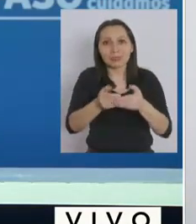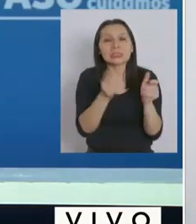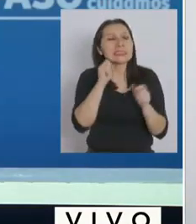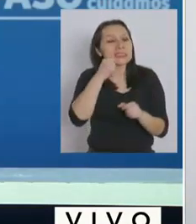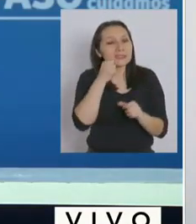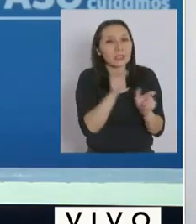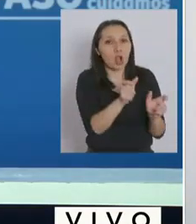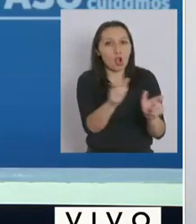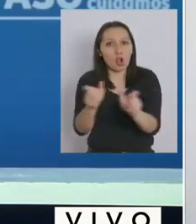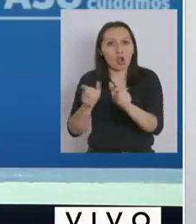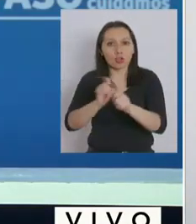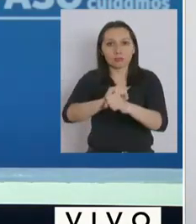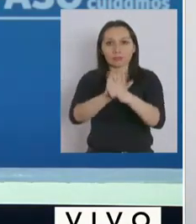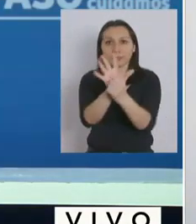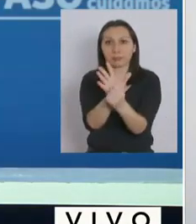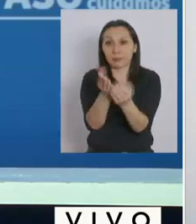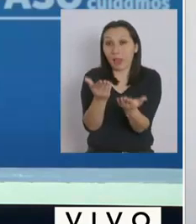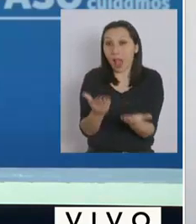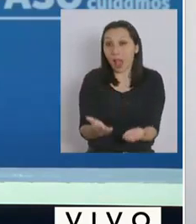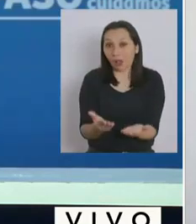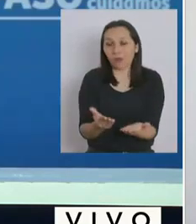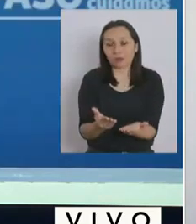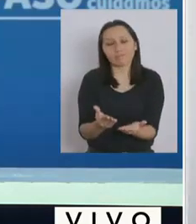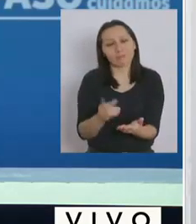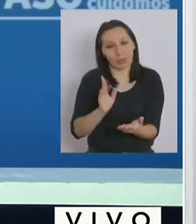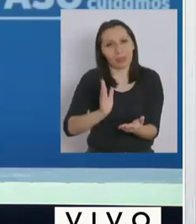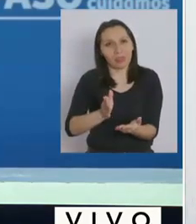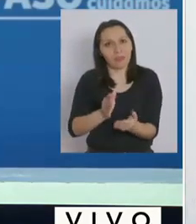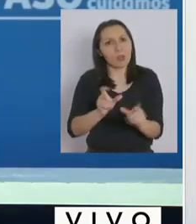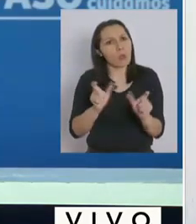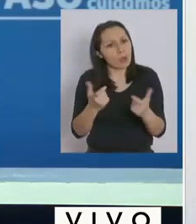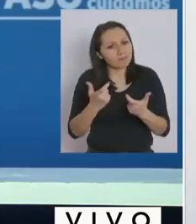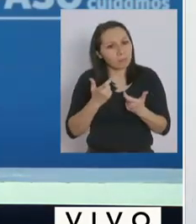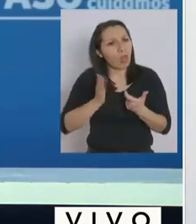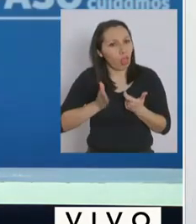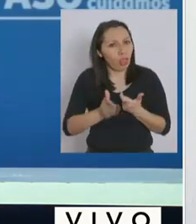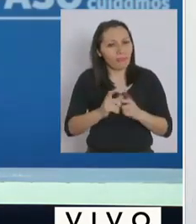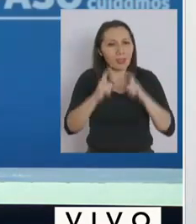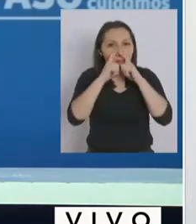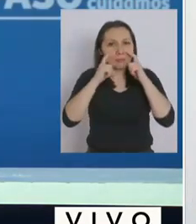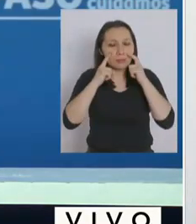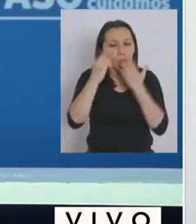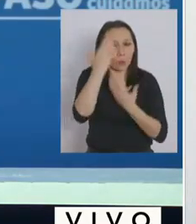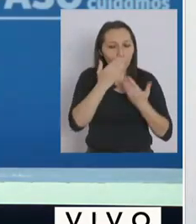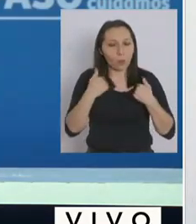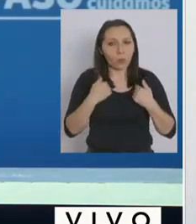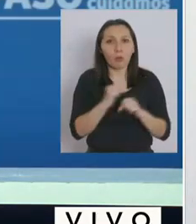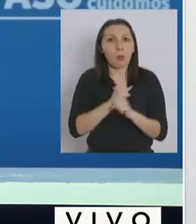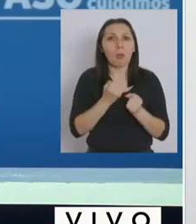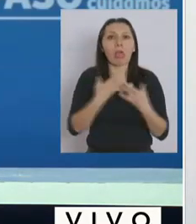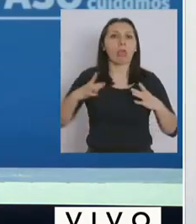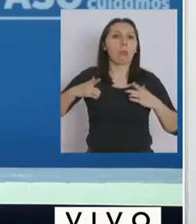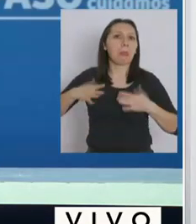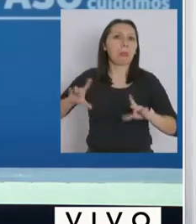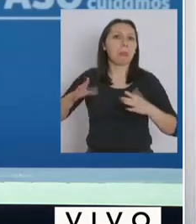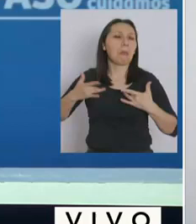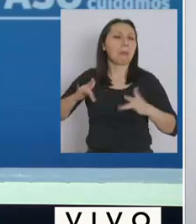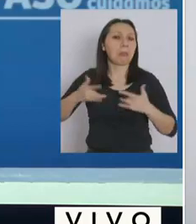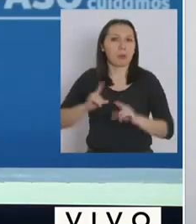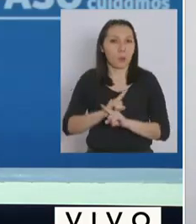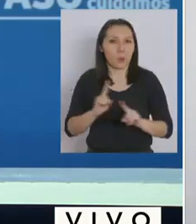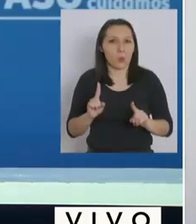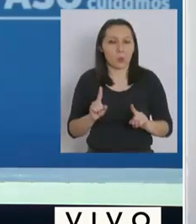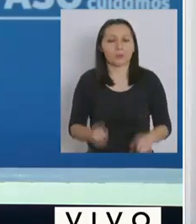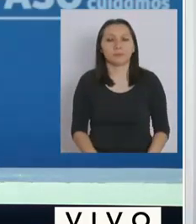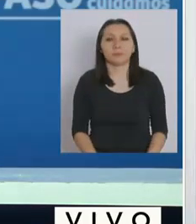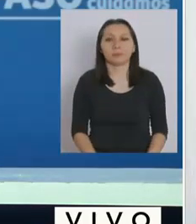control de la pandemia, que obviamente en este momento tenemos que mantener estas medidas de autocuidado porque no podemos bajar los brazos. En relación